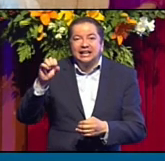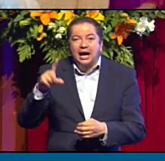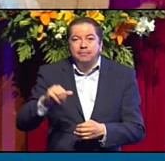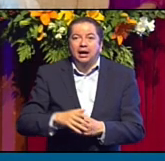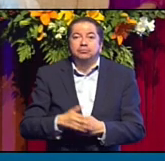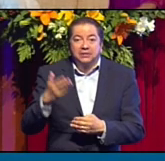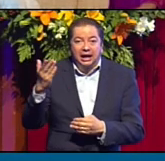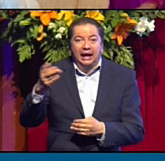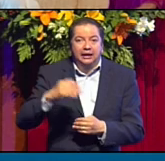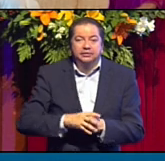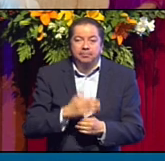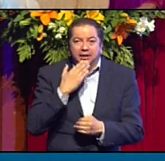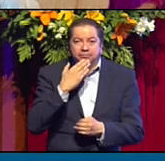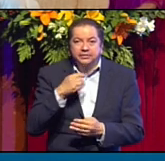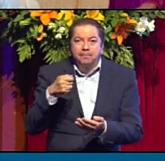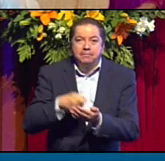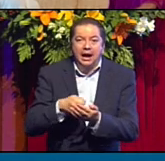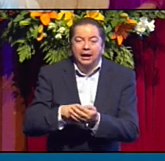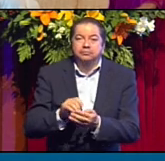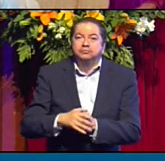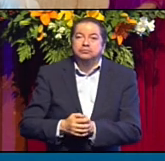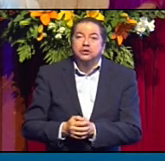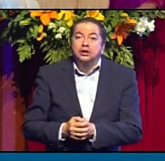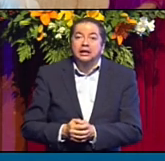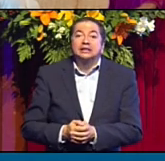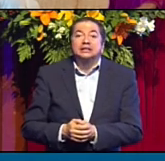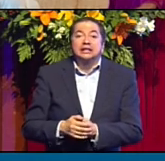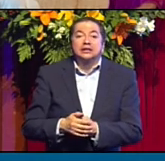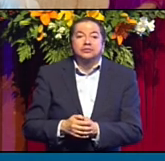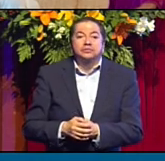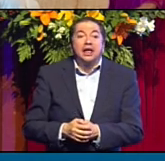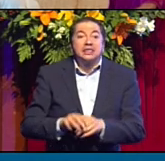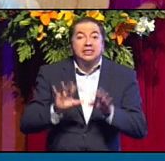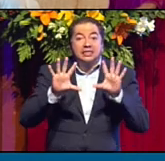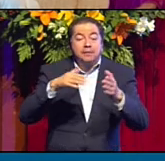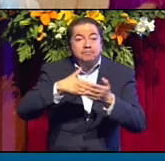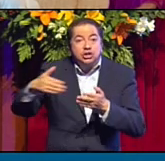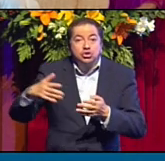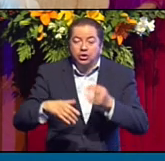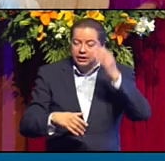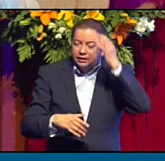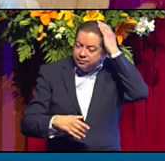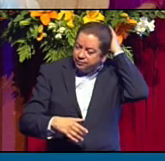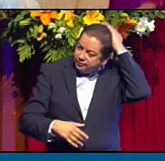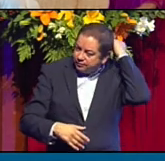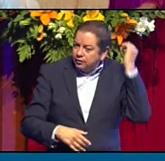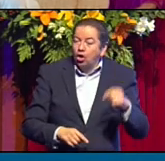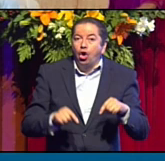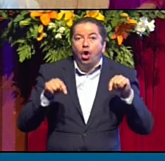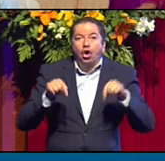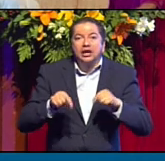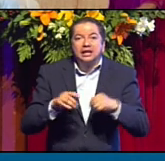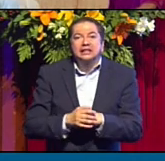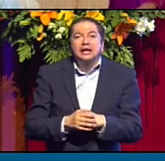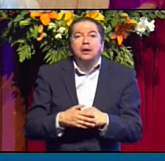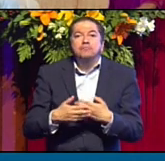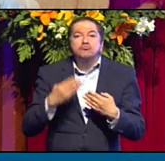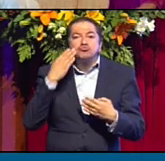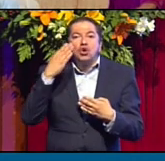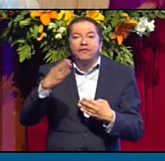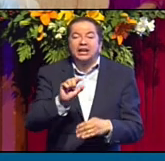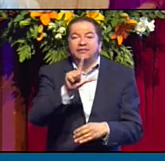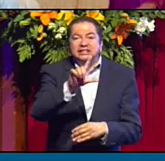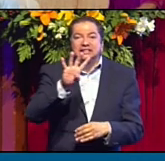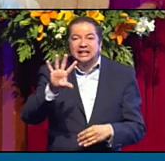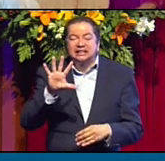de Mideso, también, que es algo responsable. Bueno, claramente esos 10 millones de infracción que recibimos, hoy día están beneficiando a 75